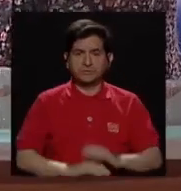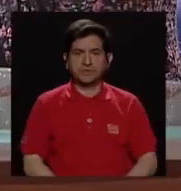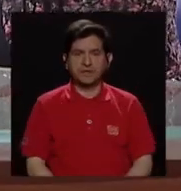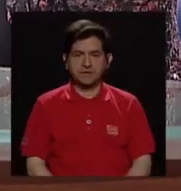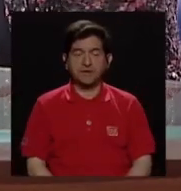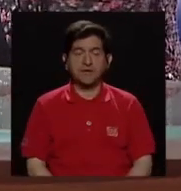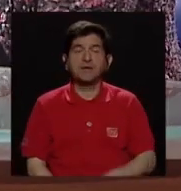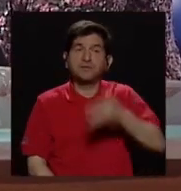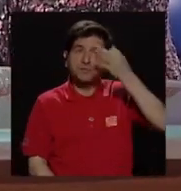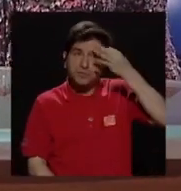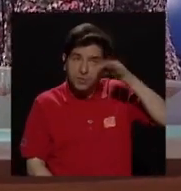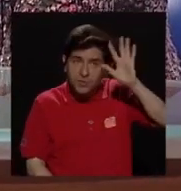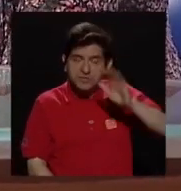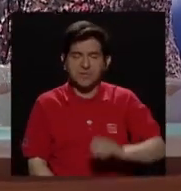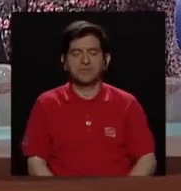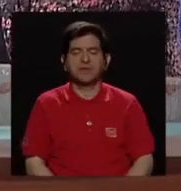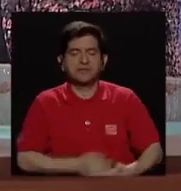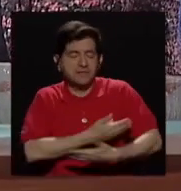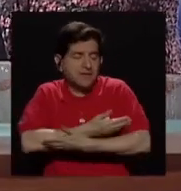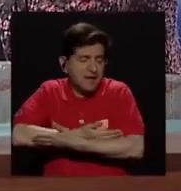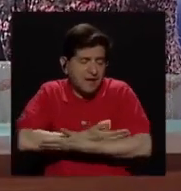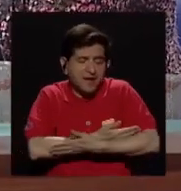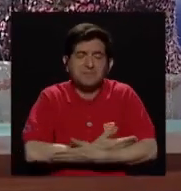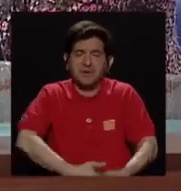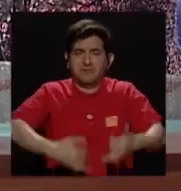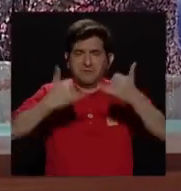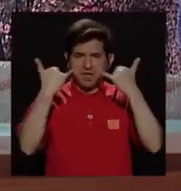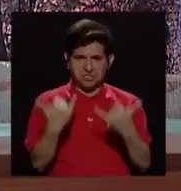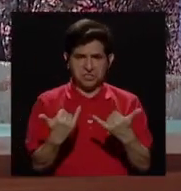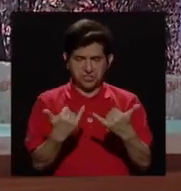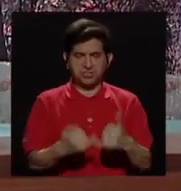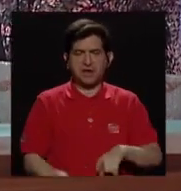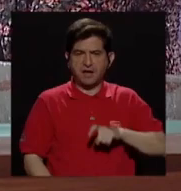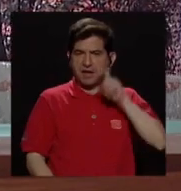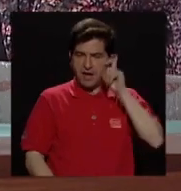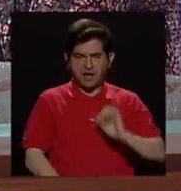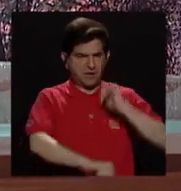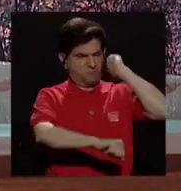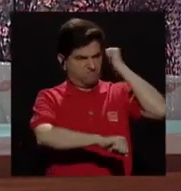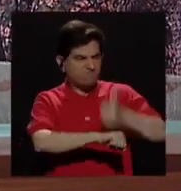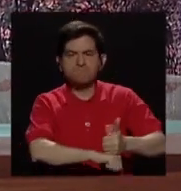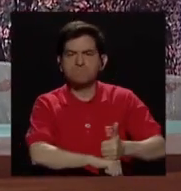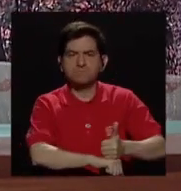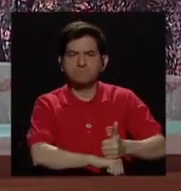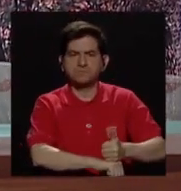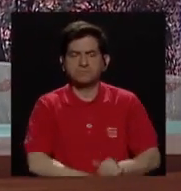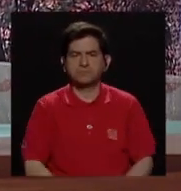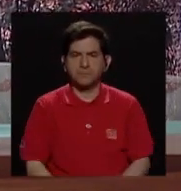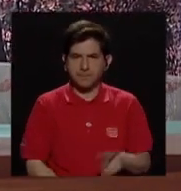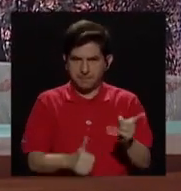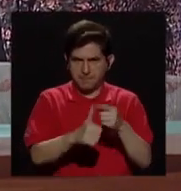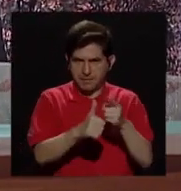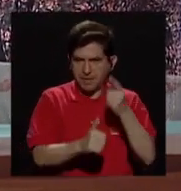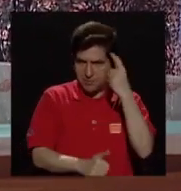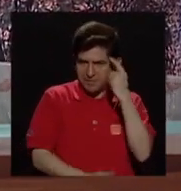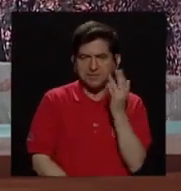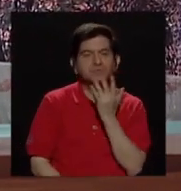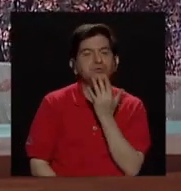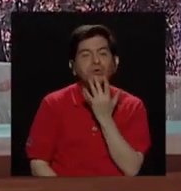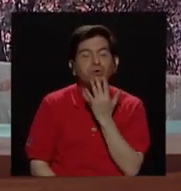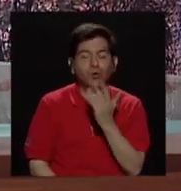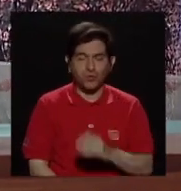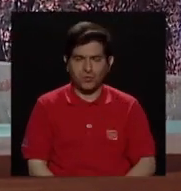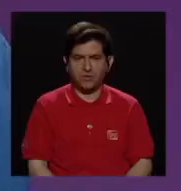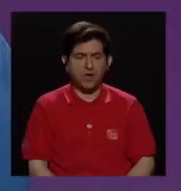porque desde niños o niñas, desde bebés, ya las cuestiones de género están muy marcadas, empezando por los colores, ¿verdad? De